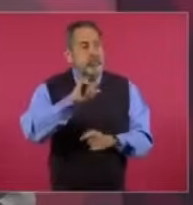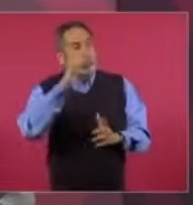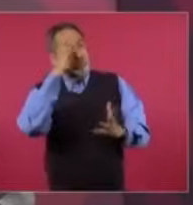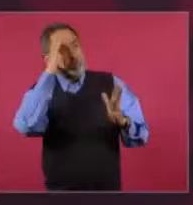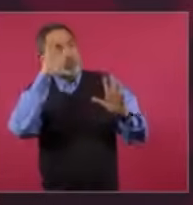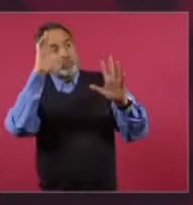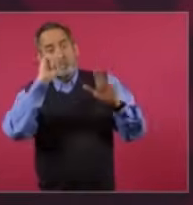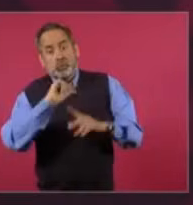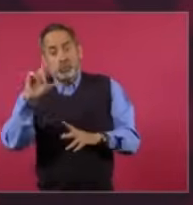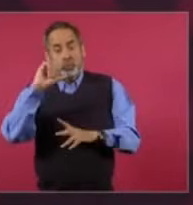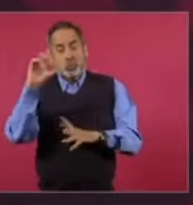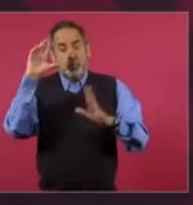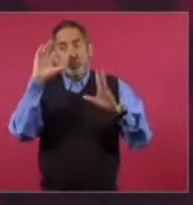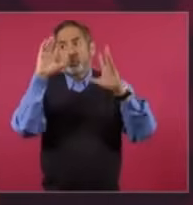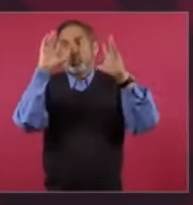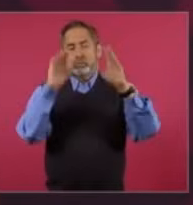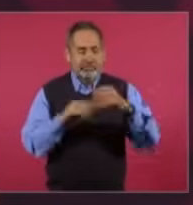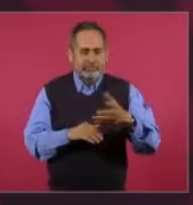conservadores,